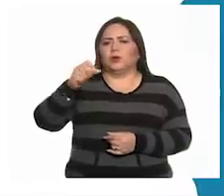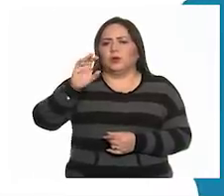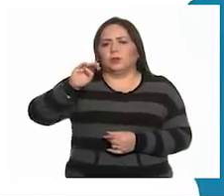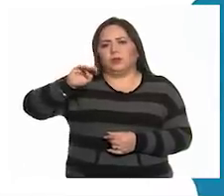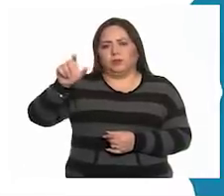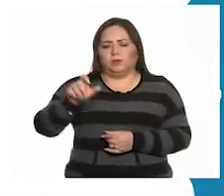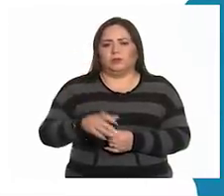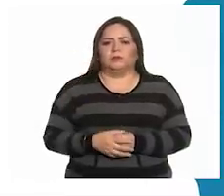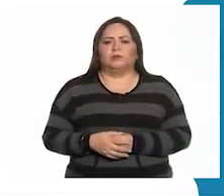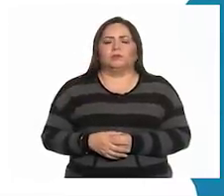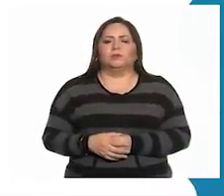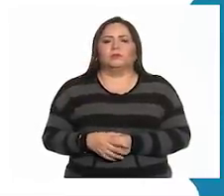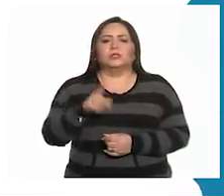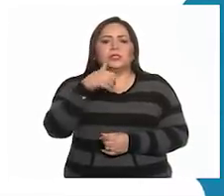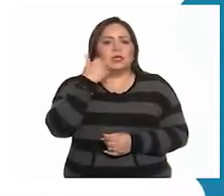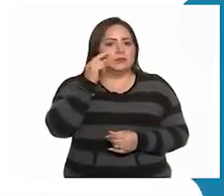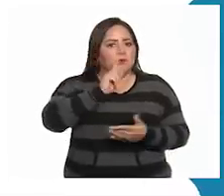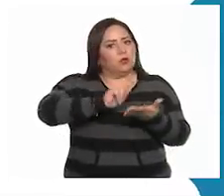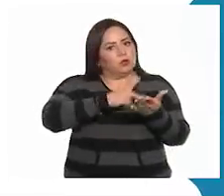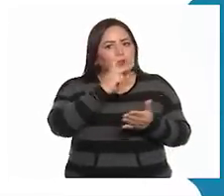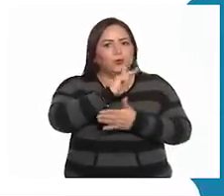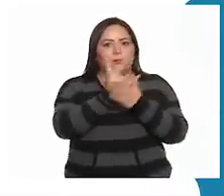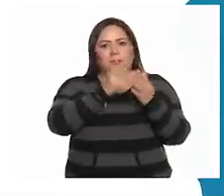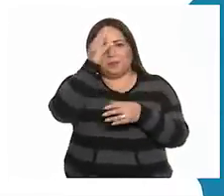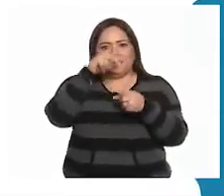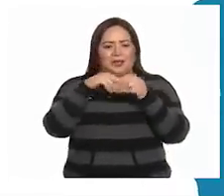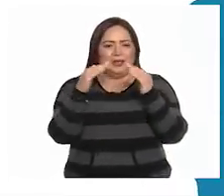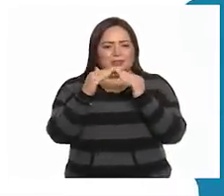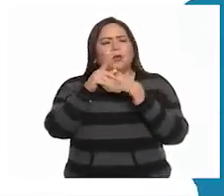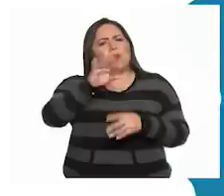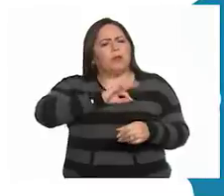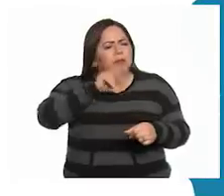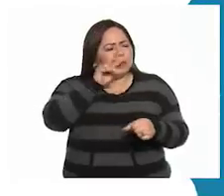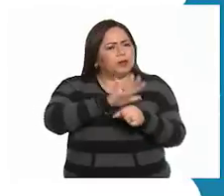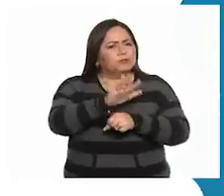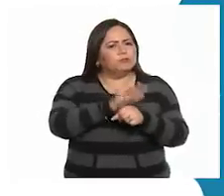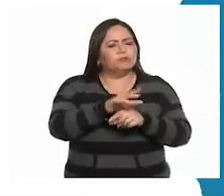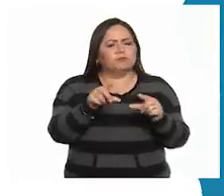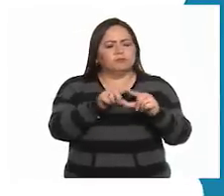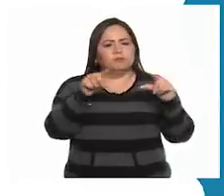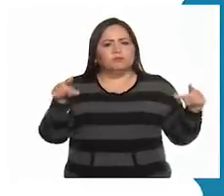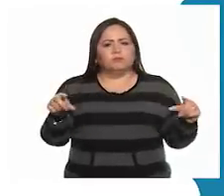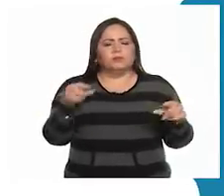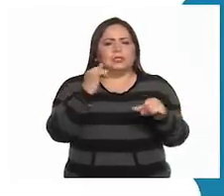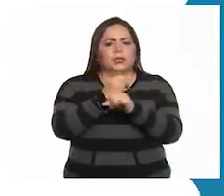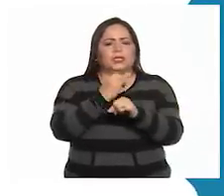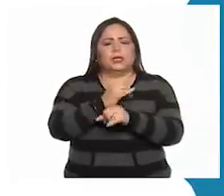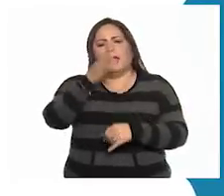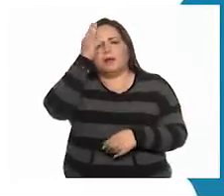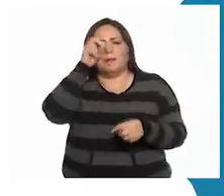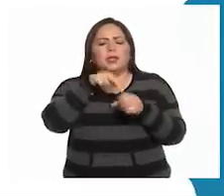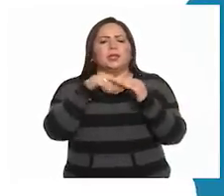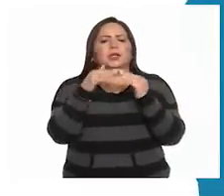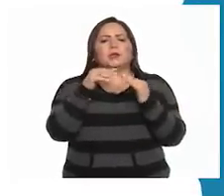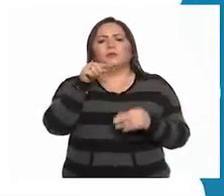conalitech.cep.gob.mx. Si quieres volver a ver los programas de Aprende en Casa, los puedes encontrar en la siguiente liga: